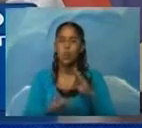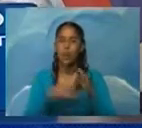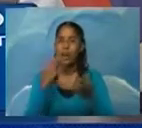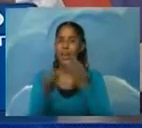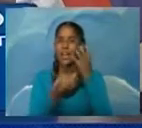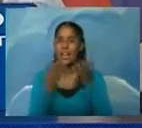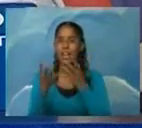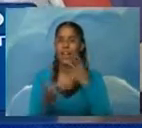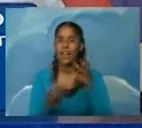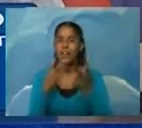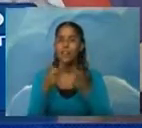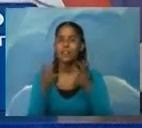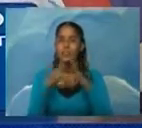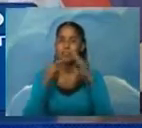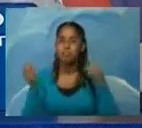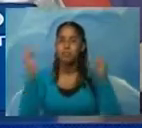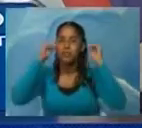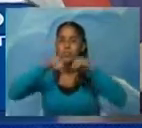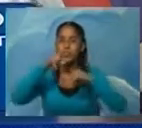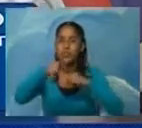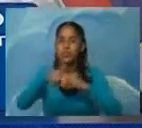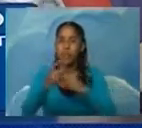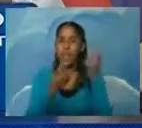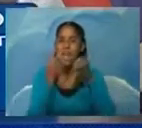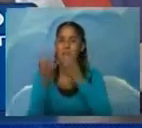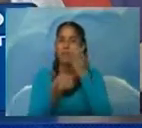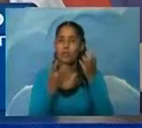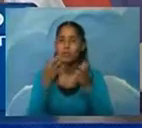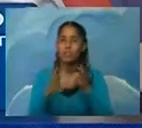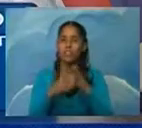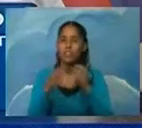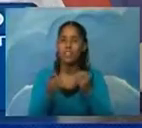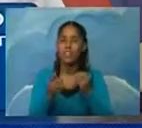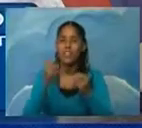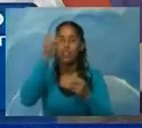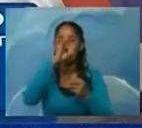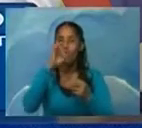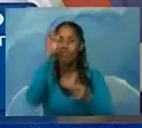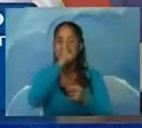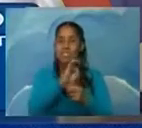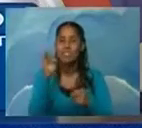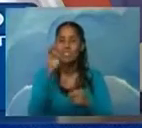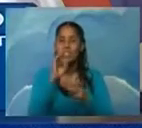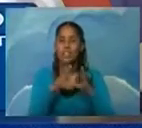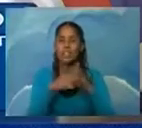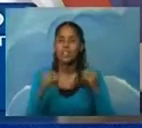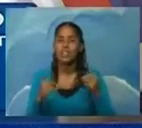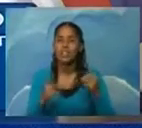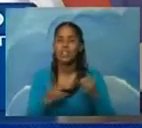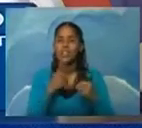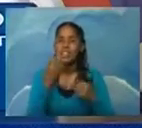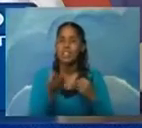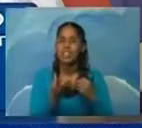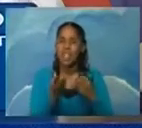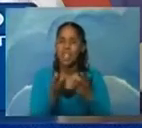grados centígrados. Pone usted a hervir una presa de cochino y